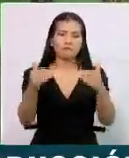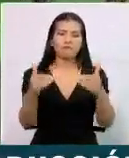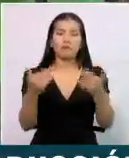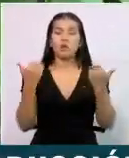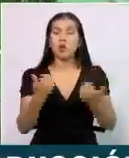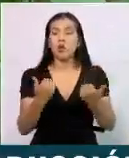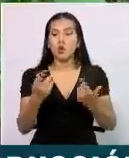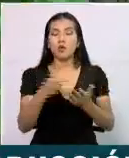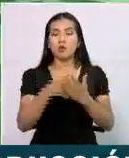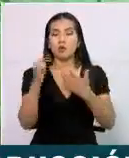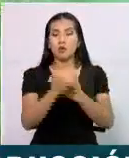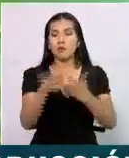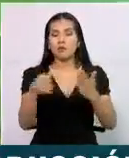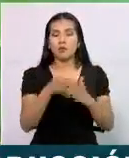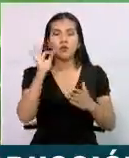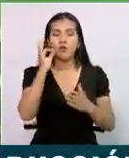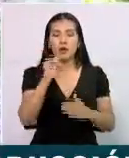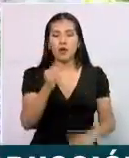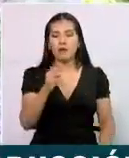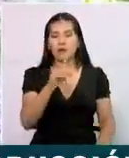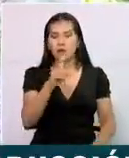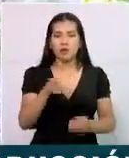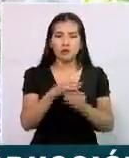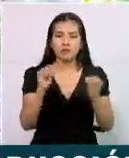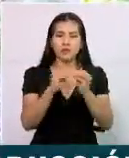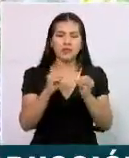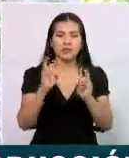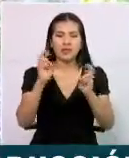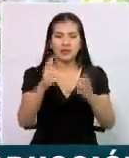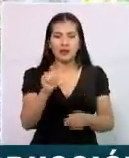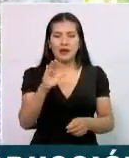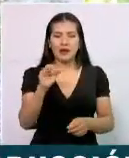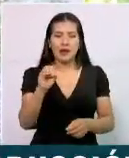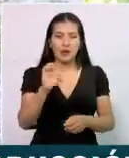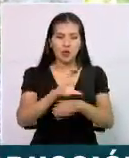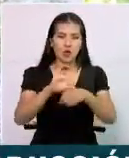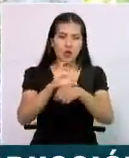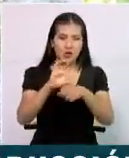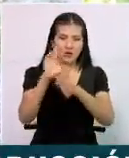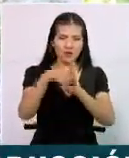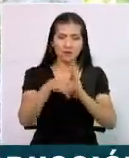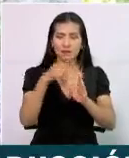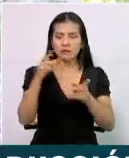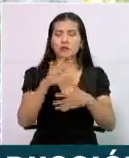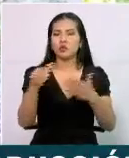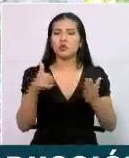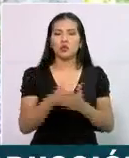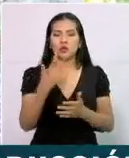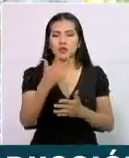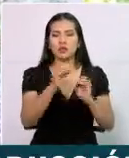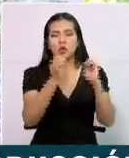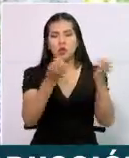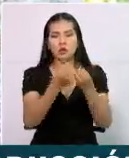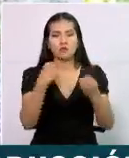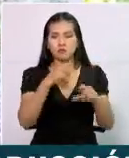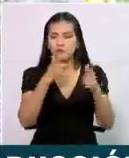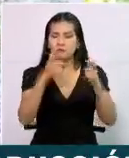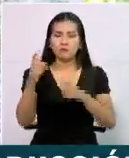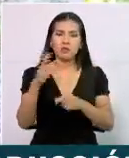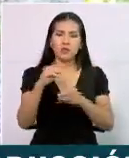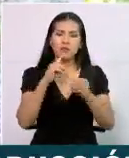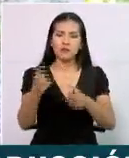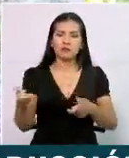el programa Frutos Amazónicos y Cacao vamos a hacer una entrega que asciende a 500.000 de bolivianos para las tres organizaciones, obviamente con su contraparte,